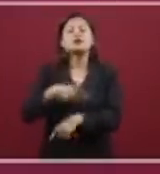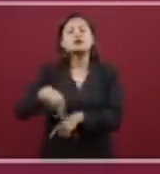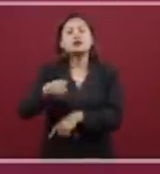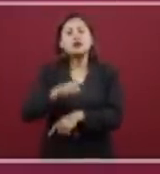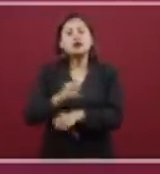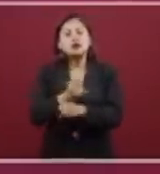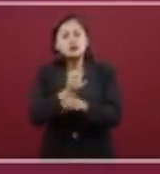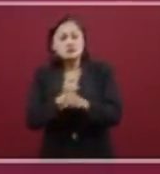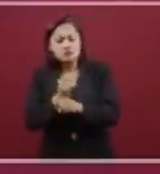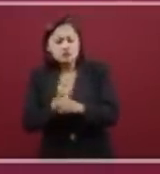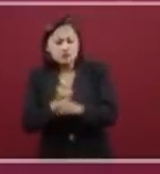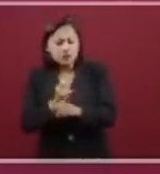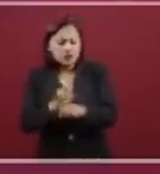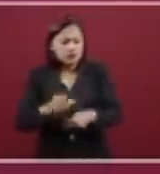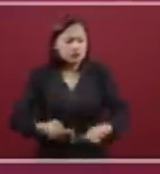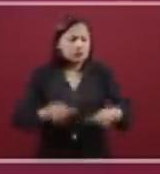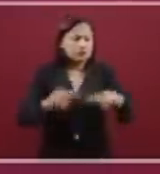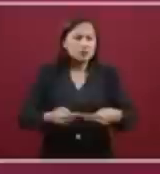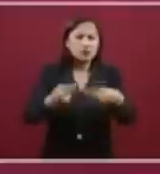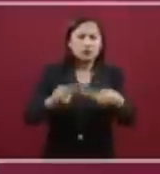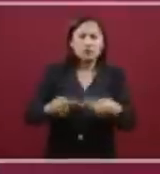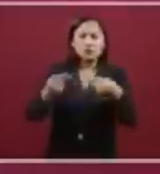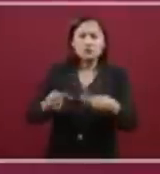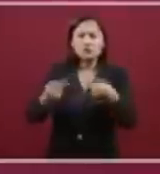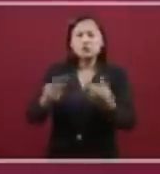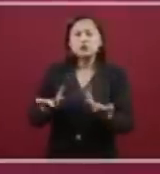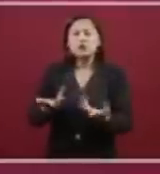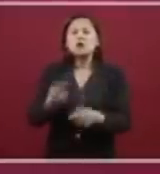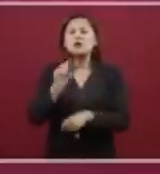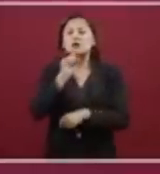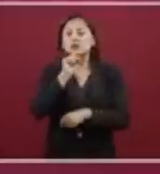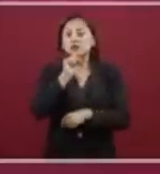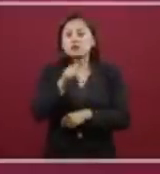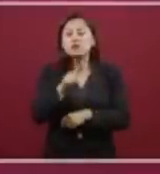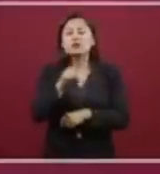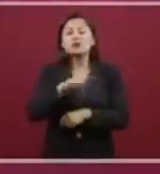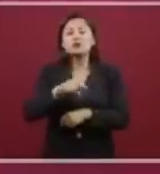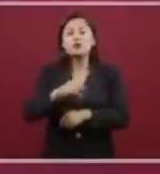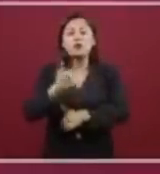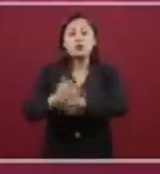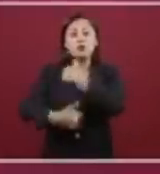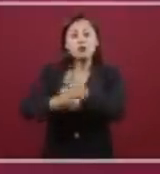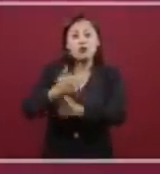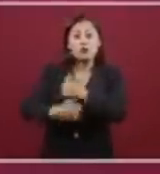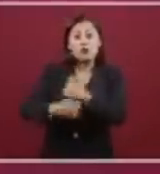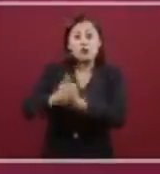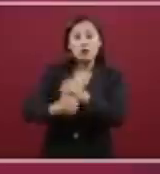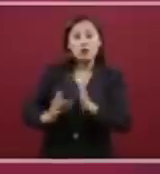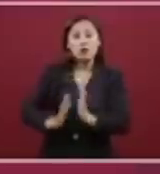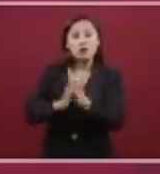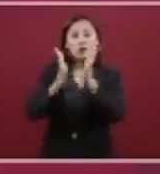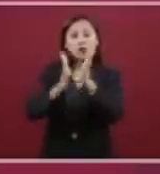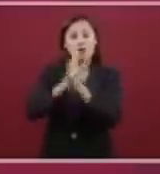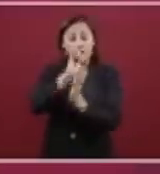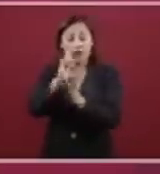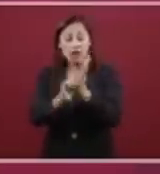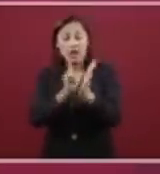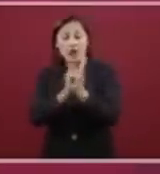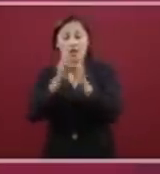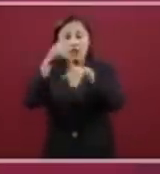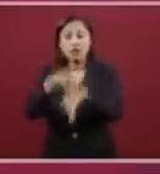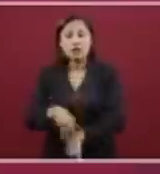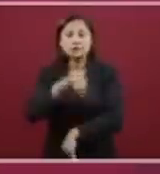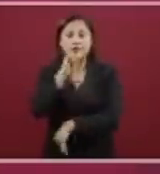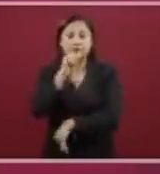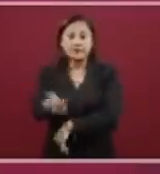mercado y no como licitación ni como concurso por invitación como lo ordena la ley este